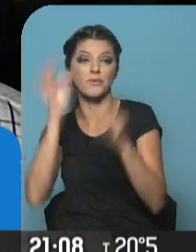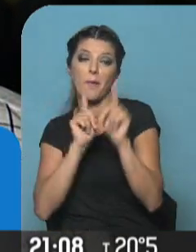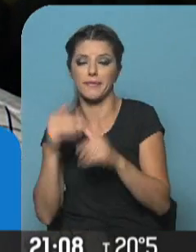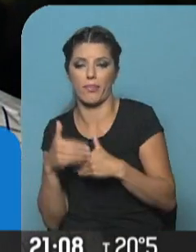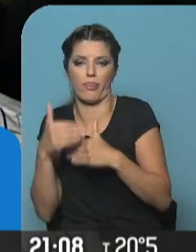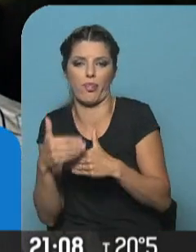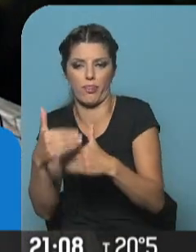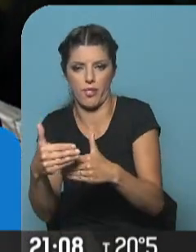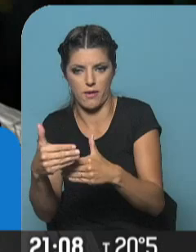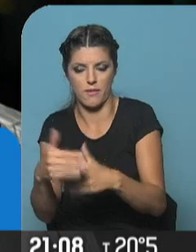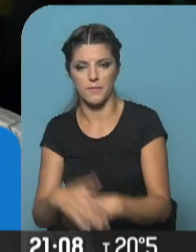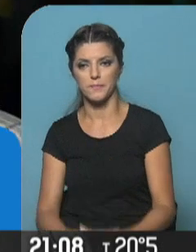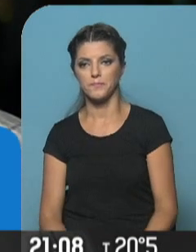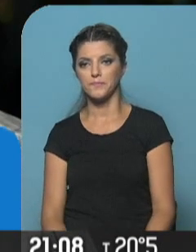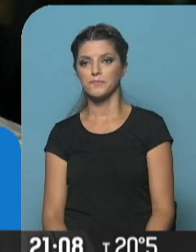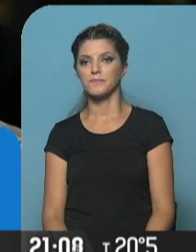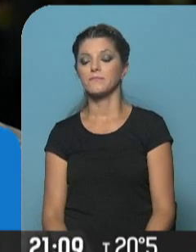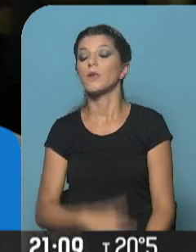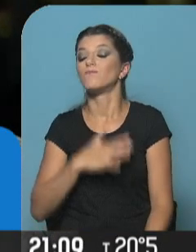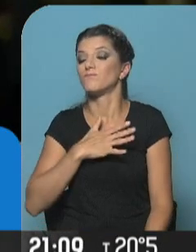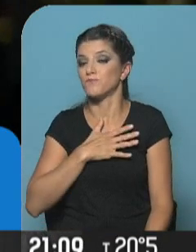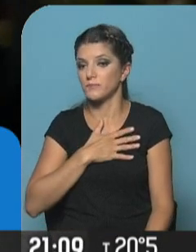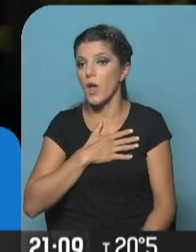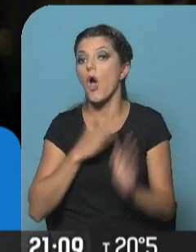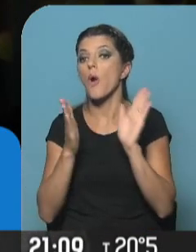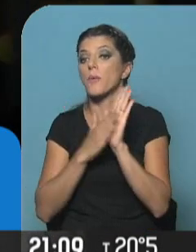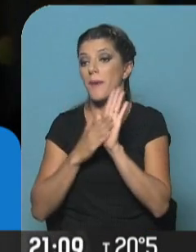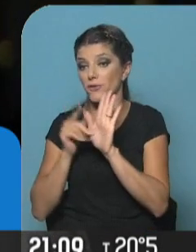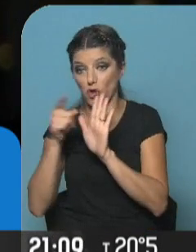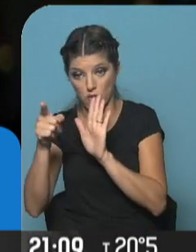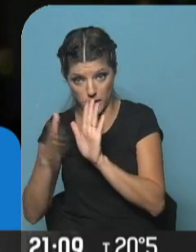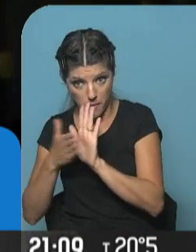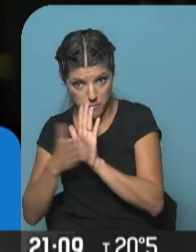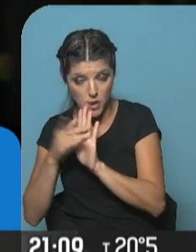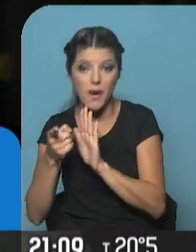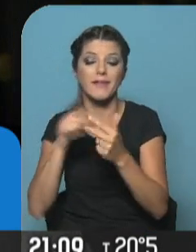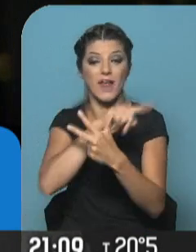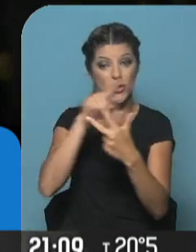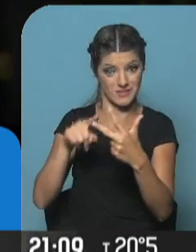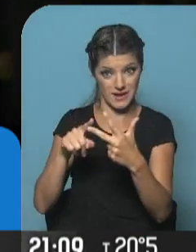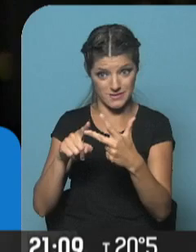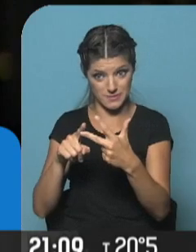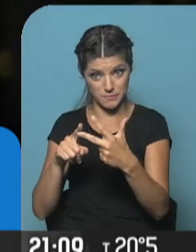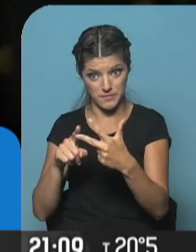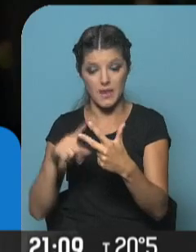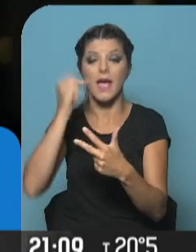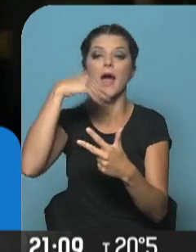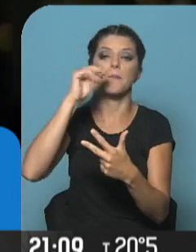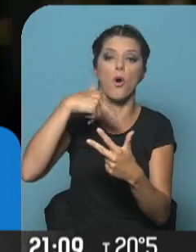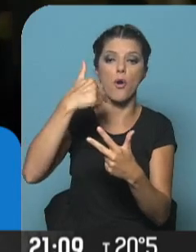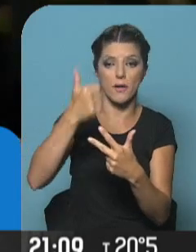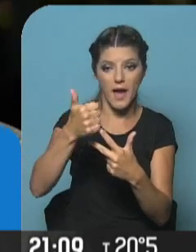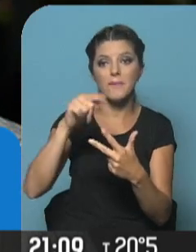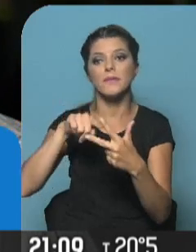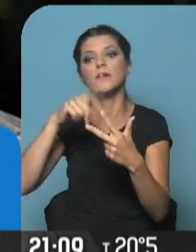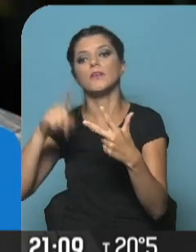yo creo que las pruebas en contra de Amado Boudou, de Van der Broele, de Núñez Carmona, pero de otros funcionarios